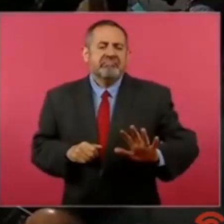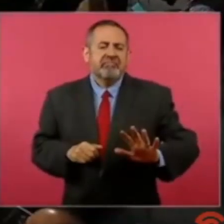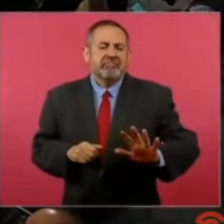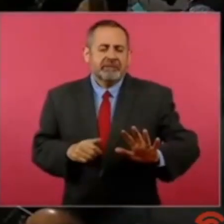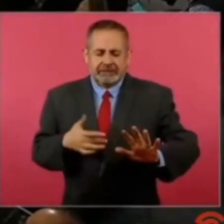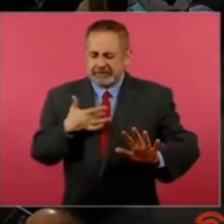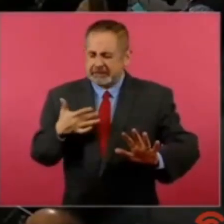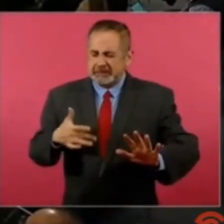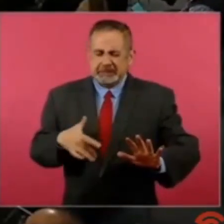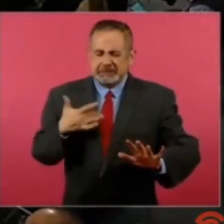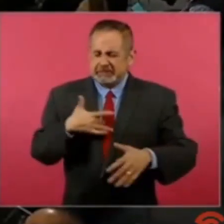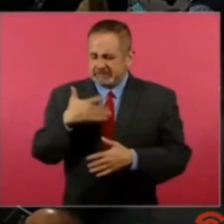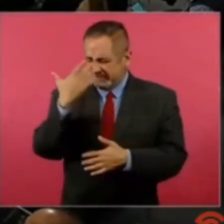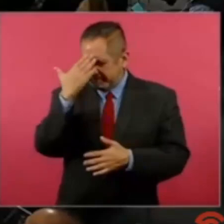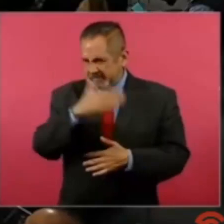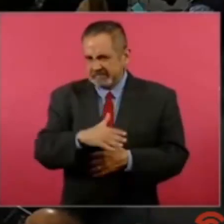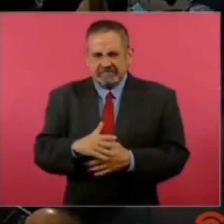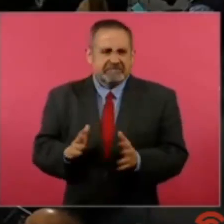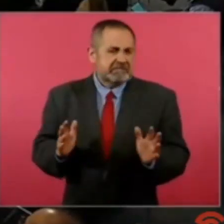tomando conciencia.